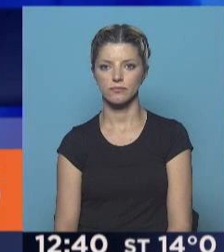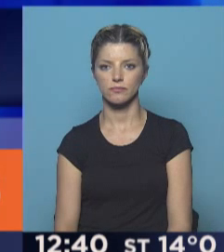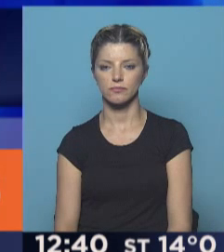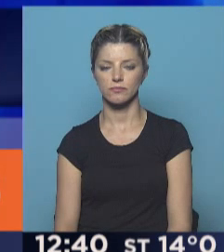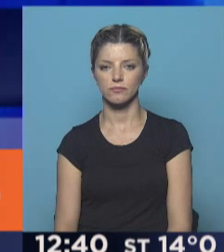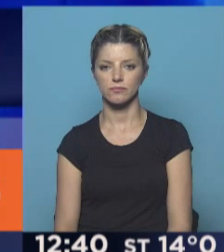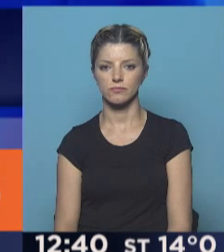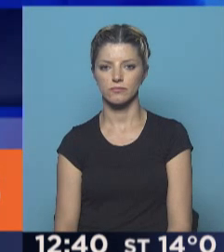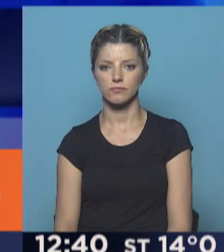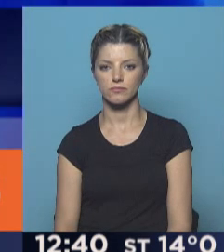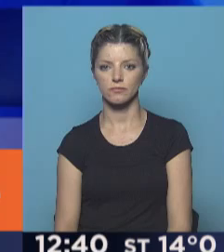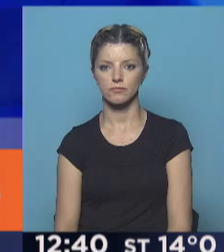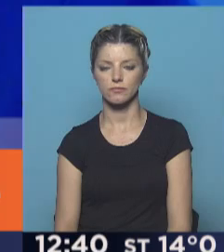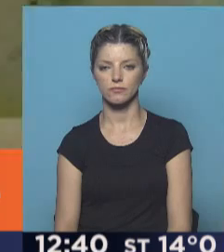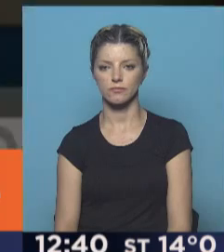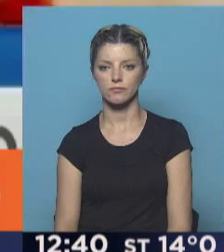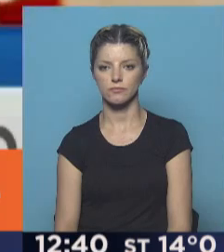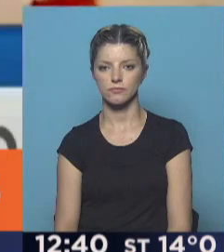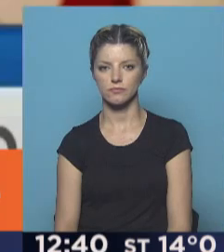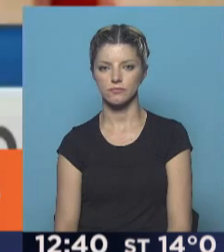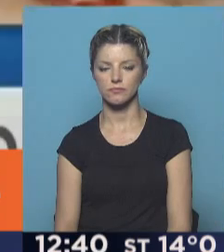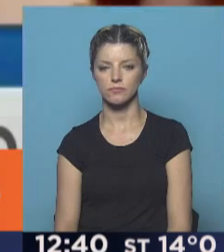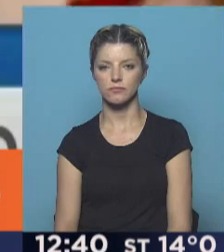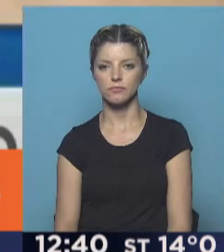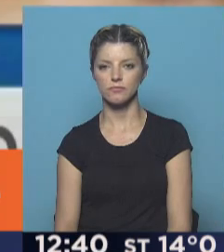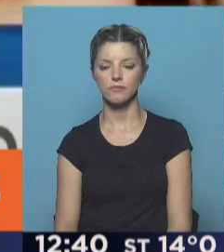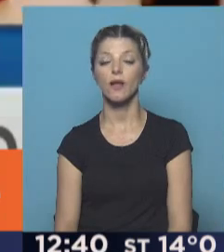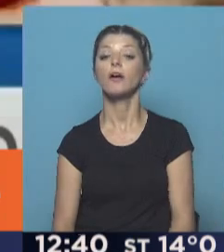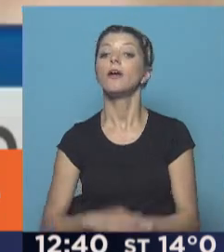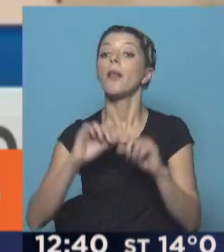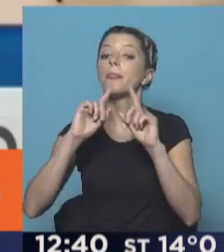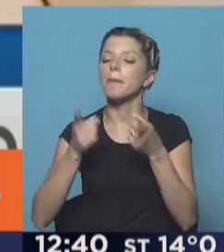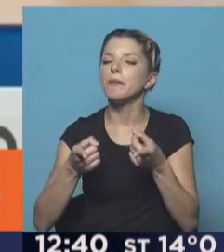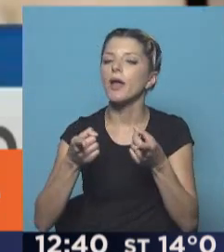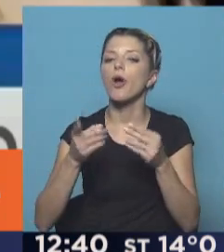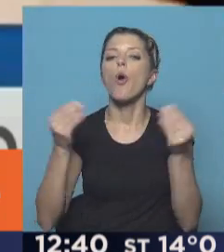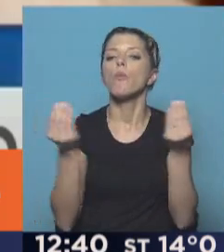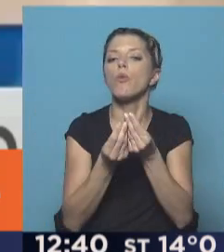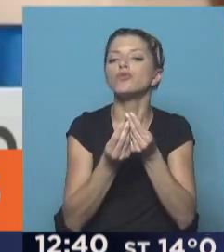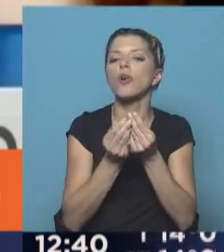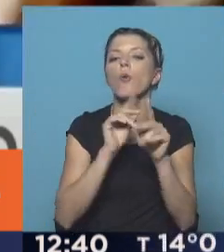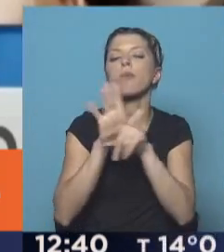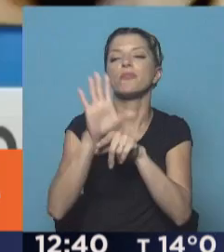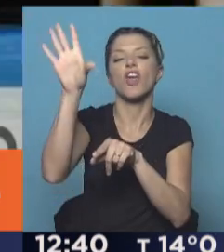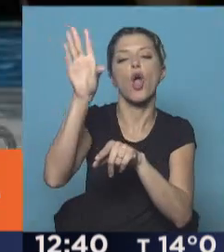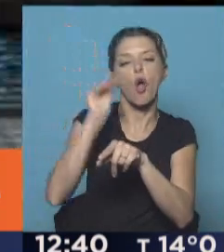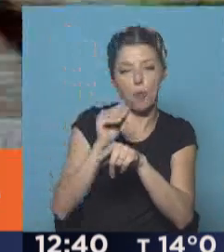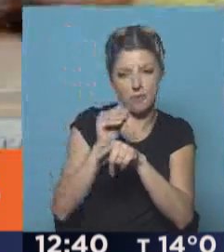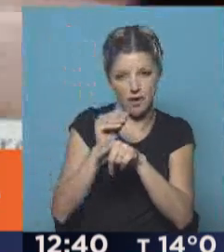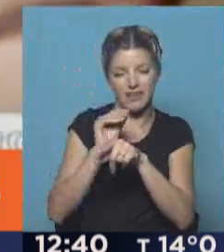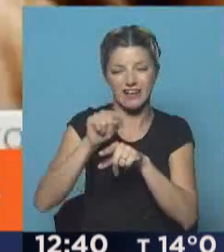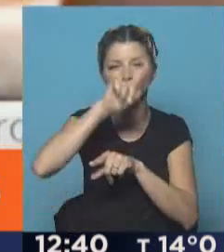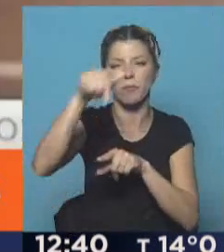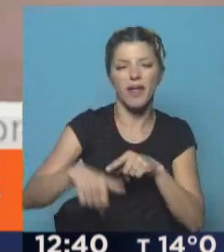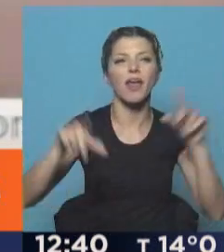auf Radikalisierung zum Beispiel erkennbar sind. Hay además un fenómeno de masas y de imitación, amplificado por los